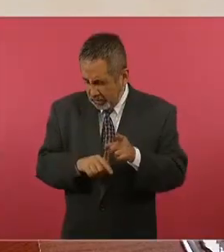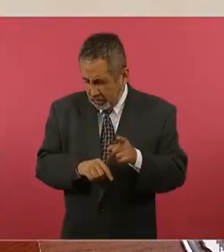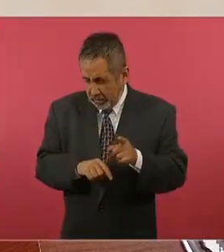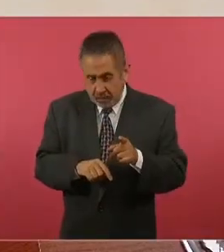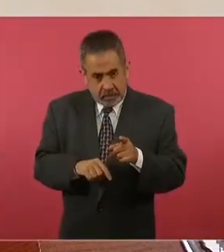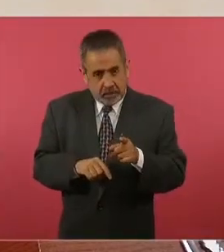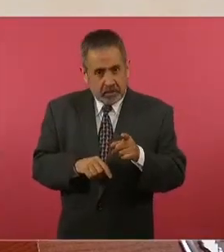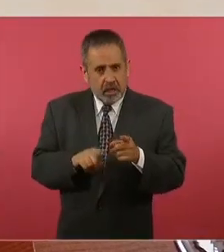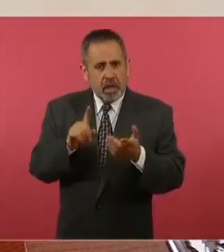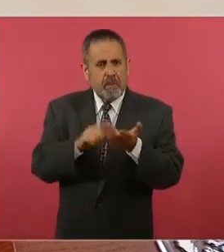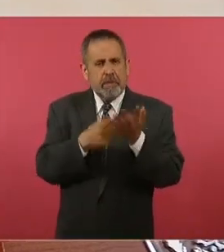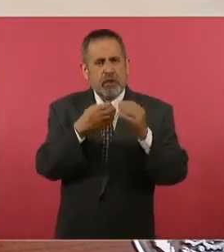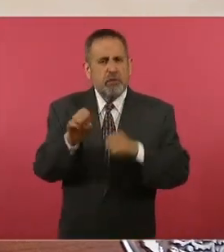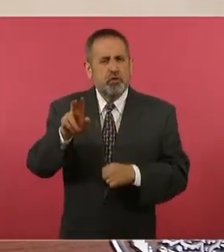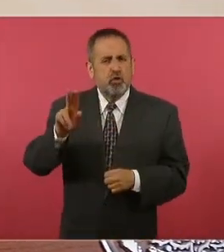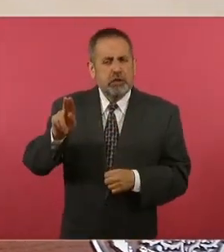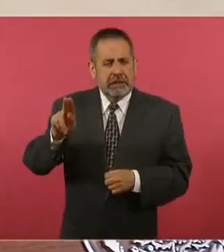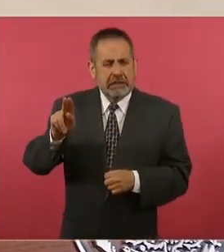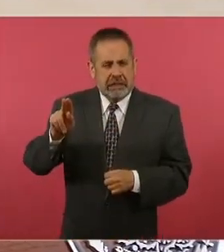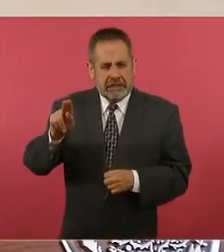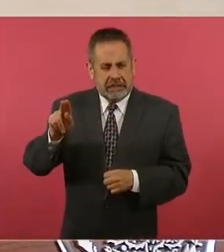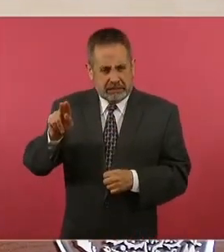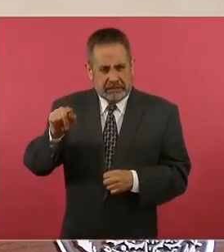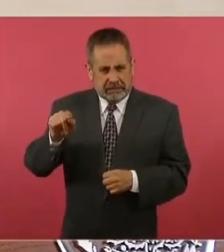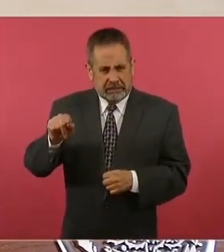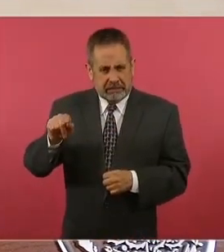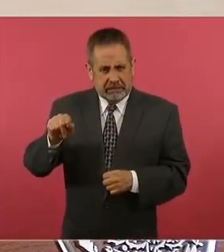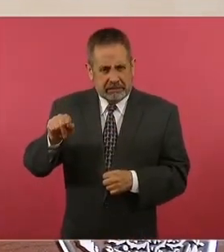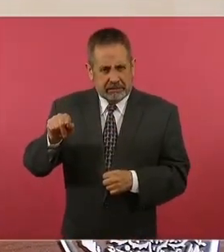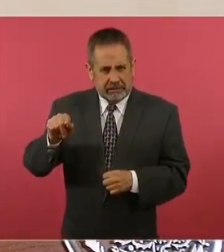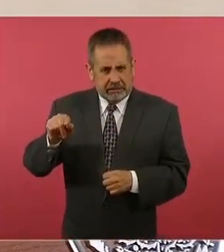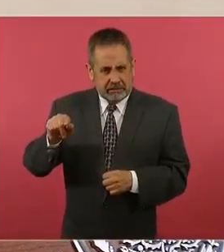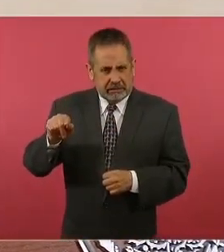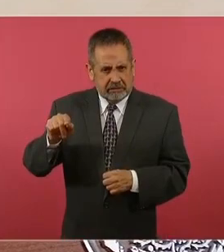que 1980,